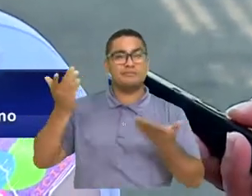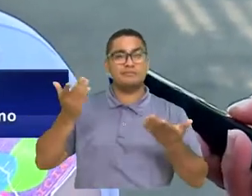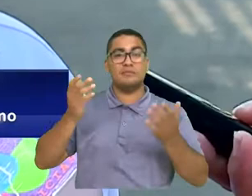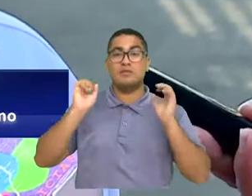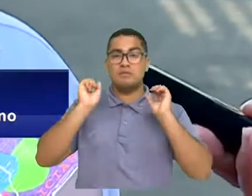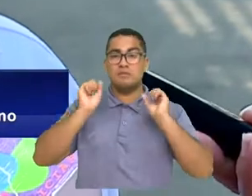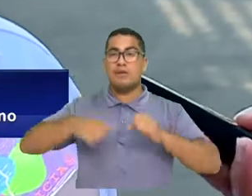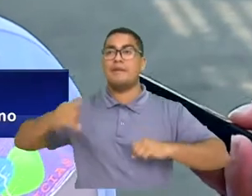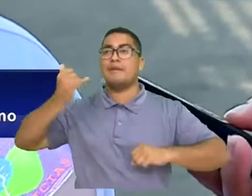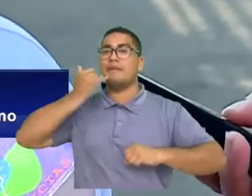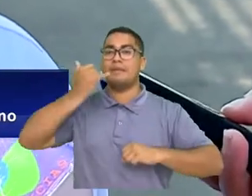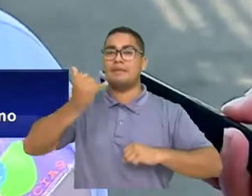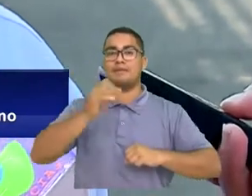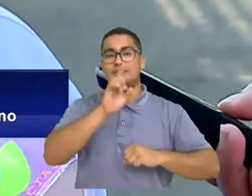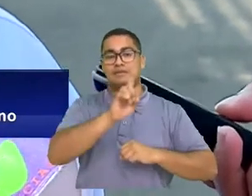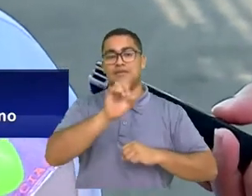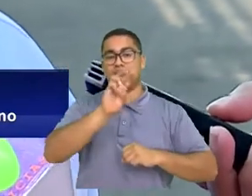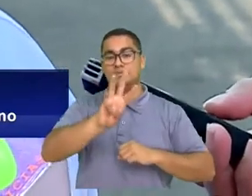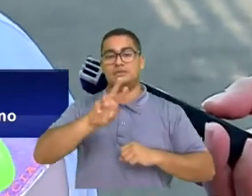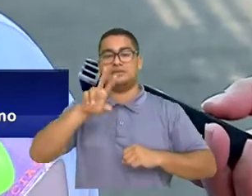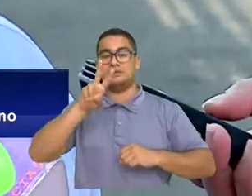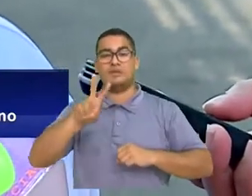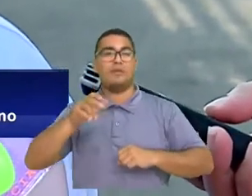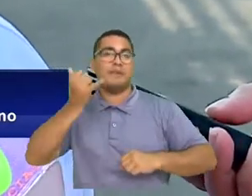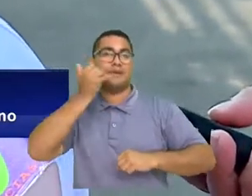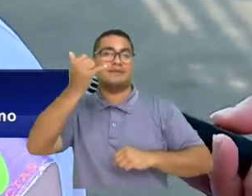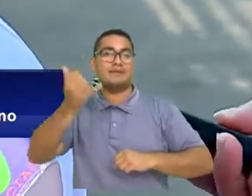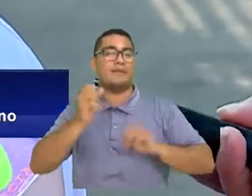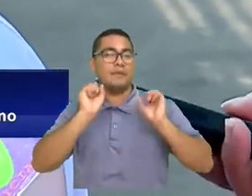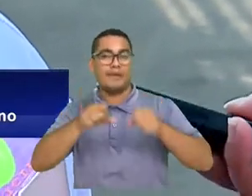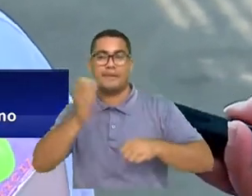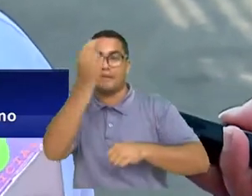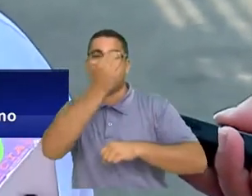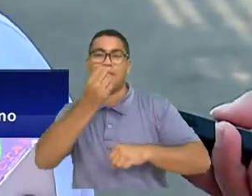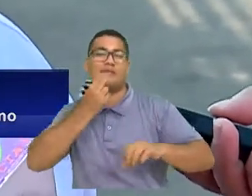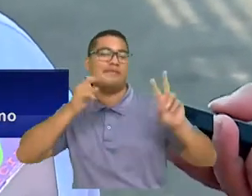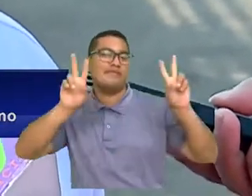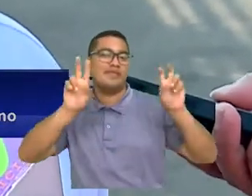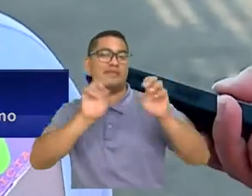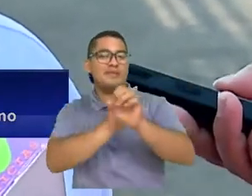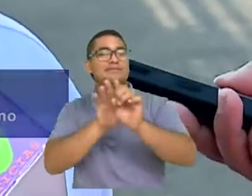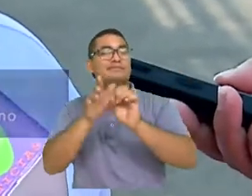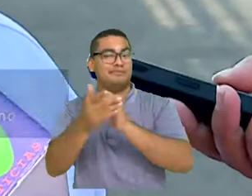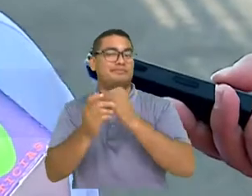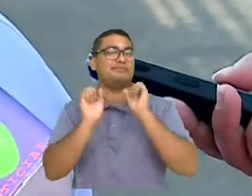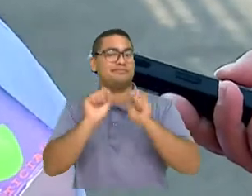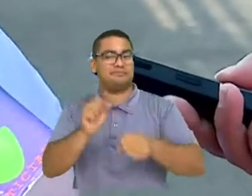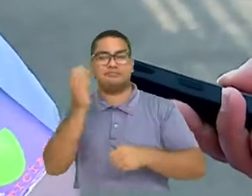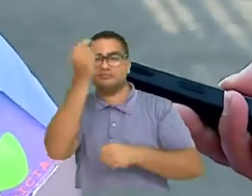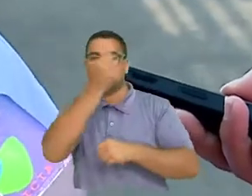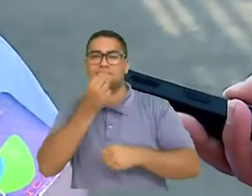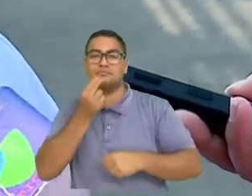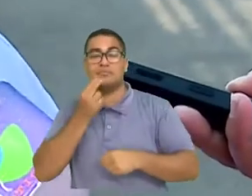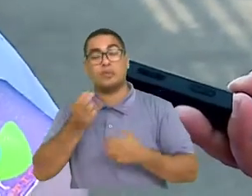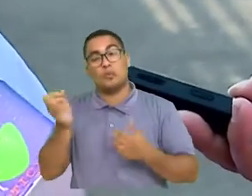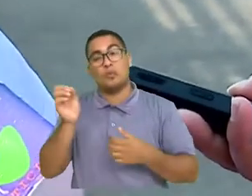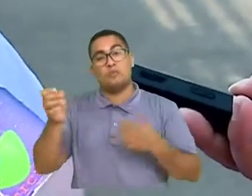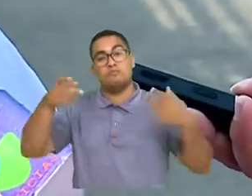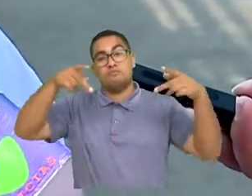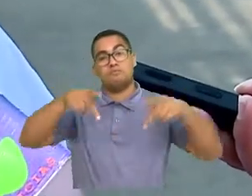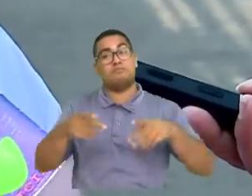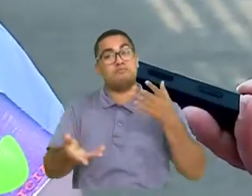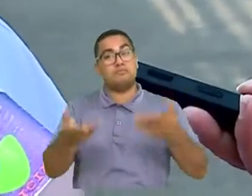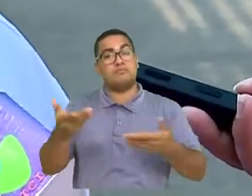gratuita que es la línea 132 para cualquier duda que cualquier poblador pueda tener en ese momento o un paciente que se pueda